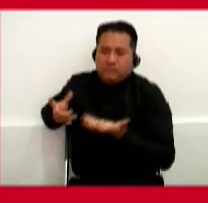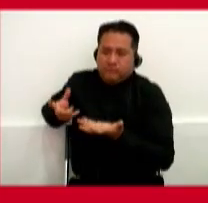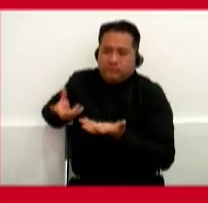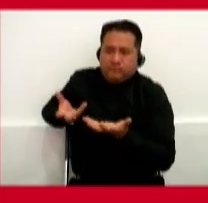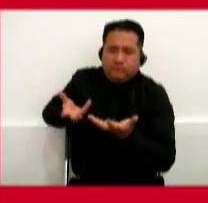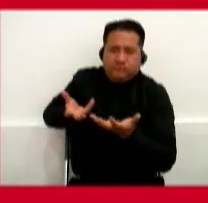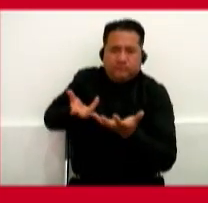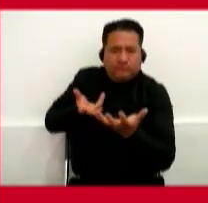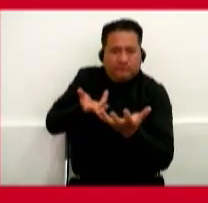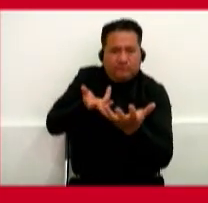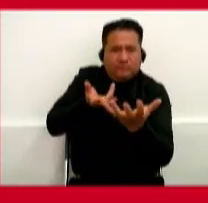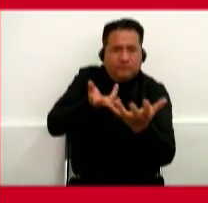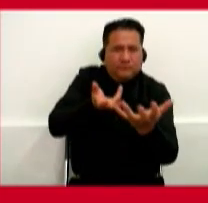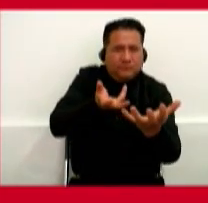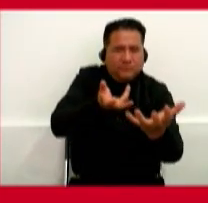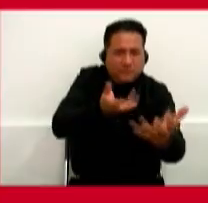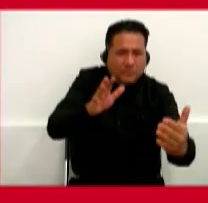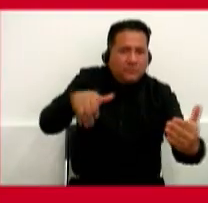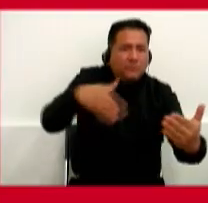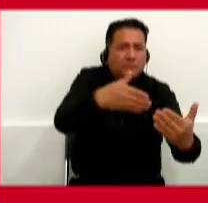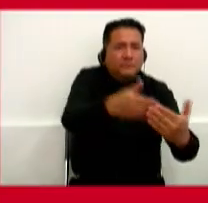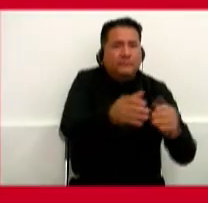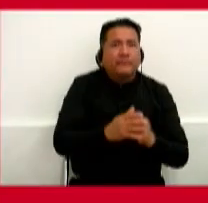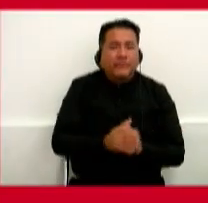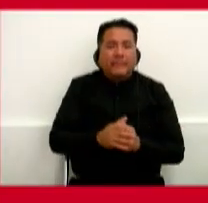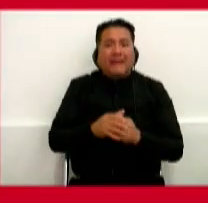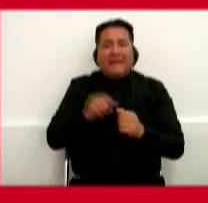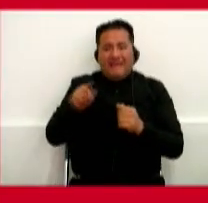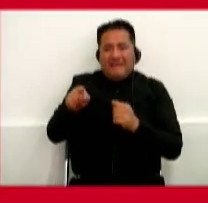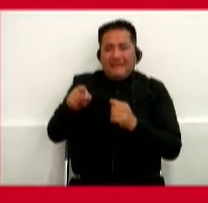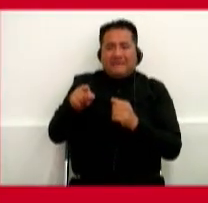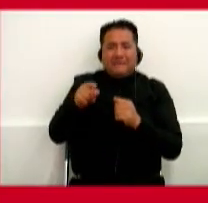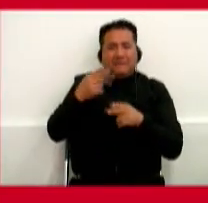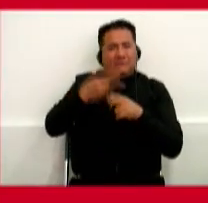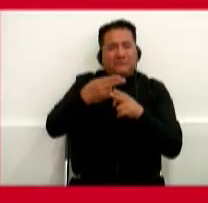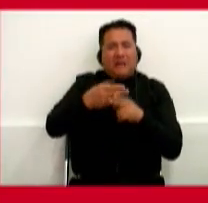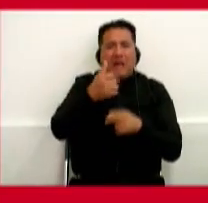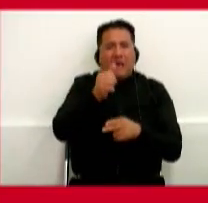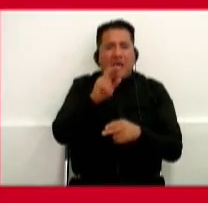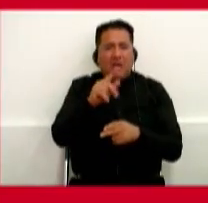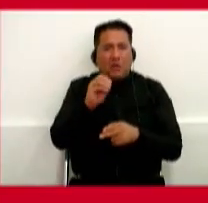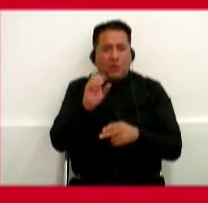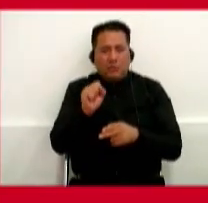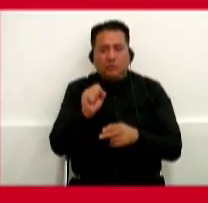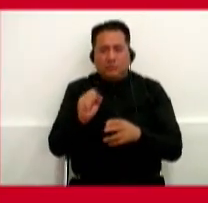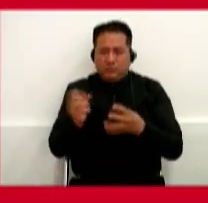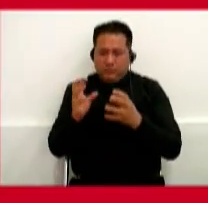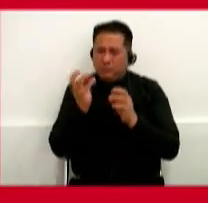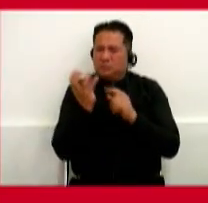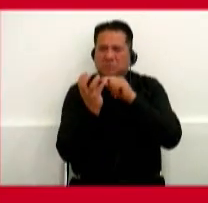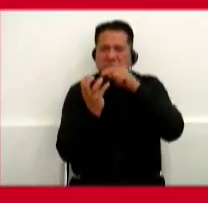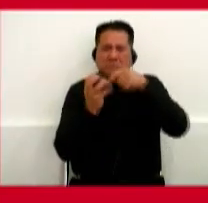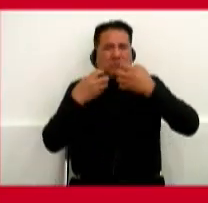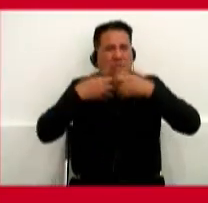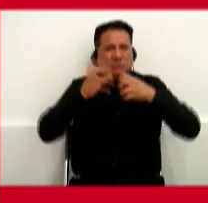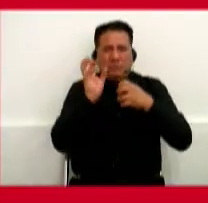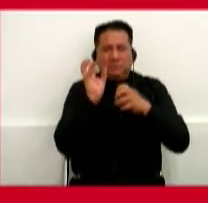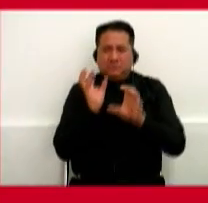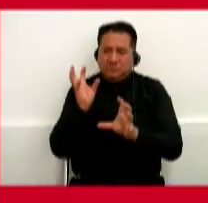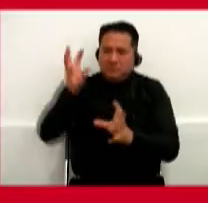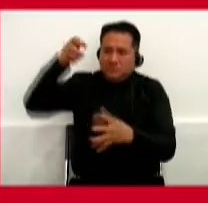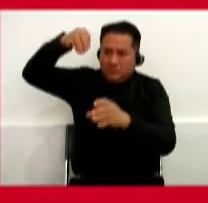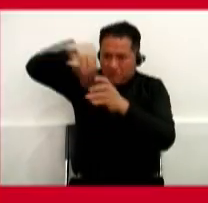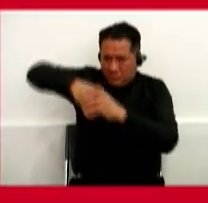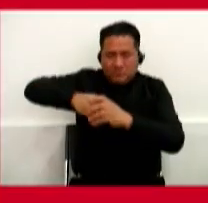Este sistema está conformado por gabinetes de GPS, gabinete central, gabinetes